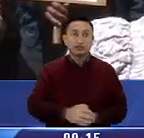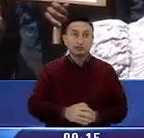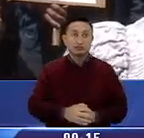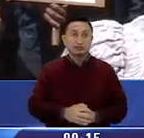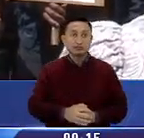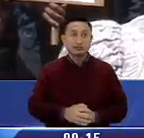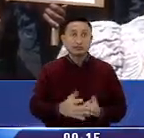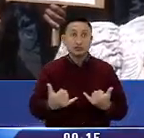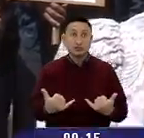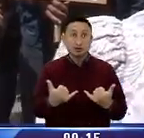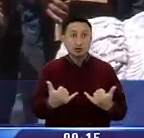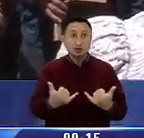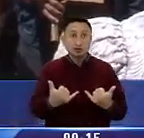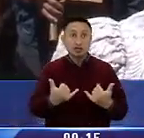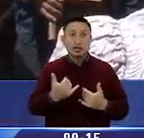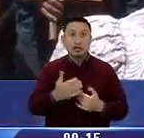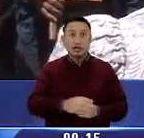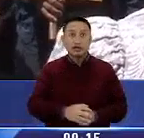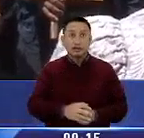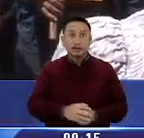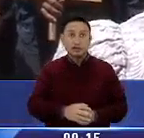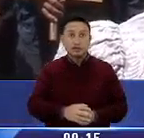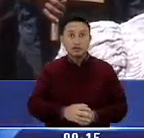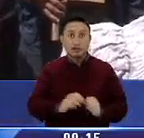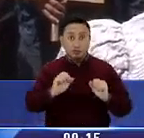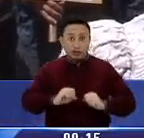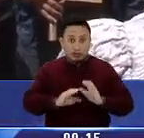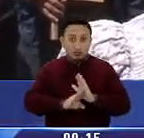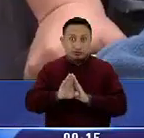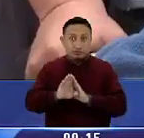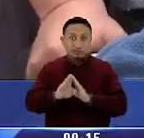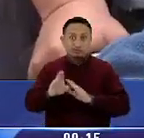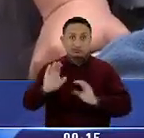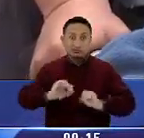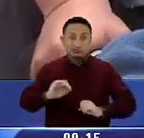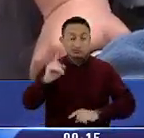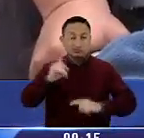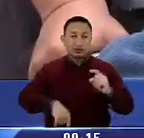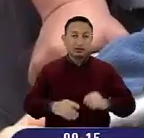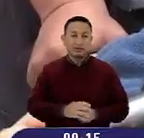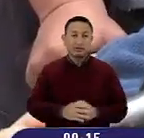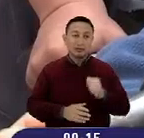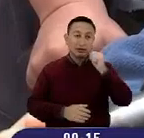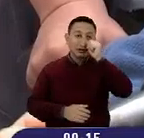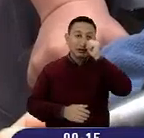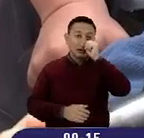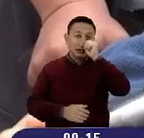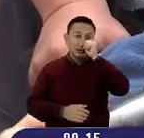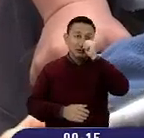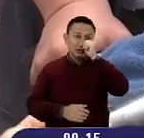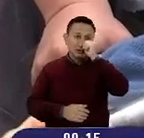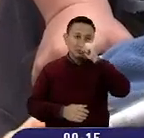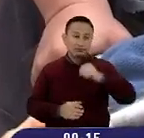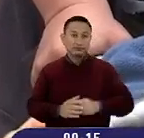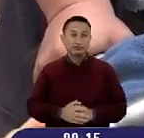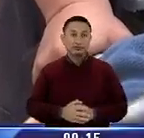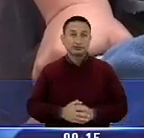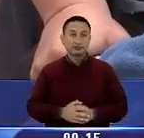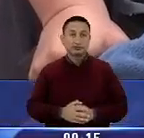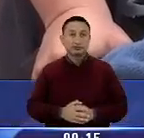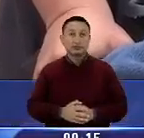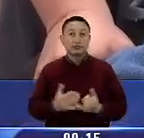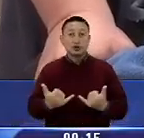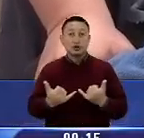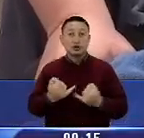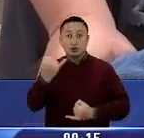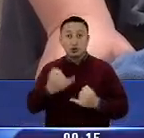podemos, no es sostenible en realidad y no es negociable. Y al último estamos pataleando por